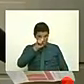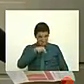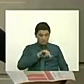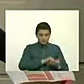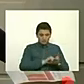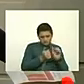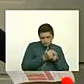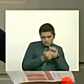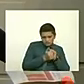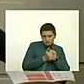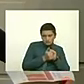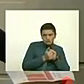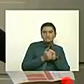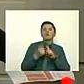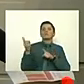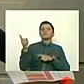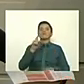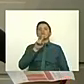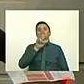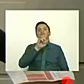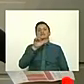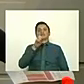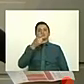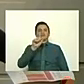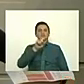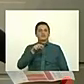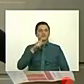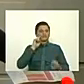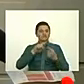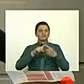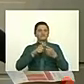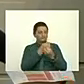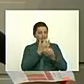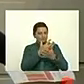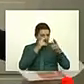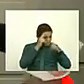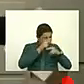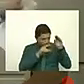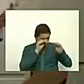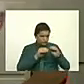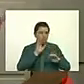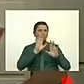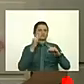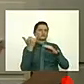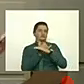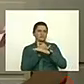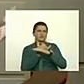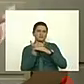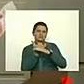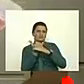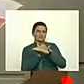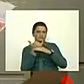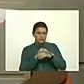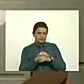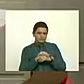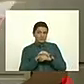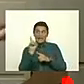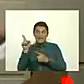Secretaría de Movilidad como estructurador del SITP en Bogotá. Y es Javier Hernández el